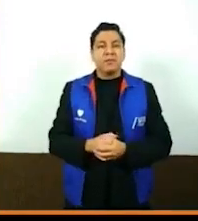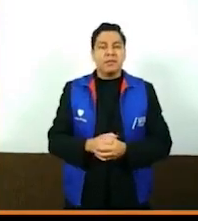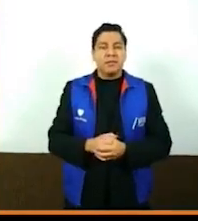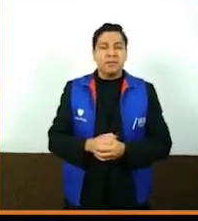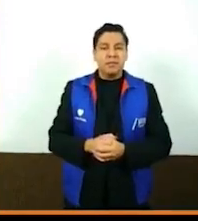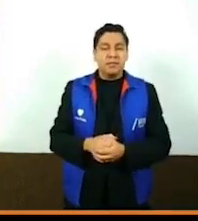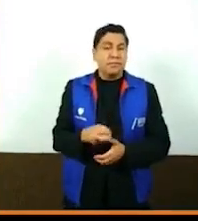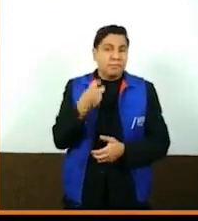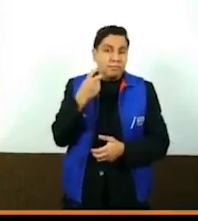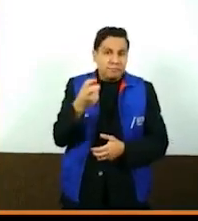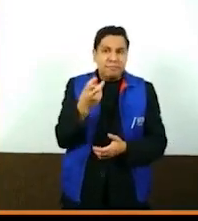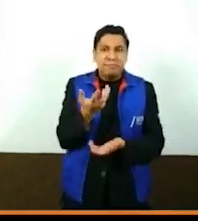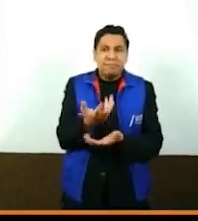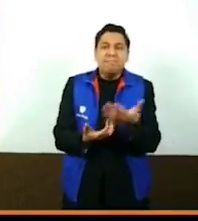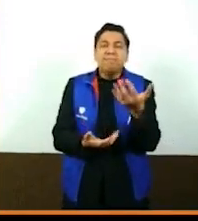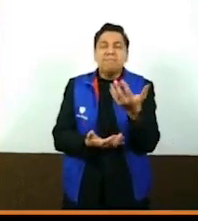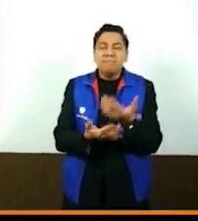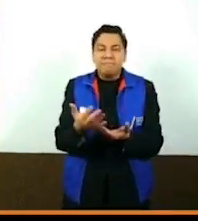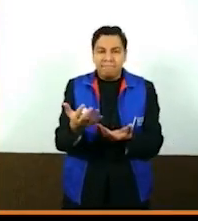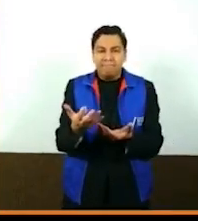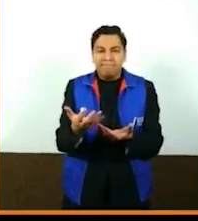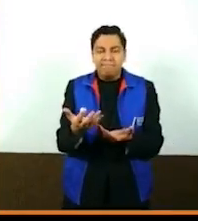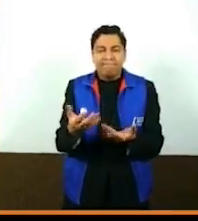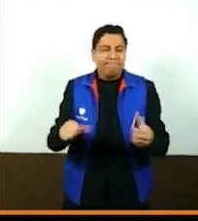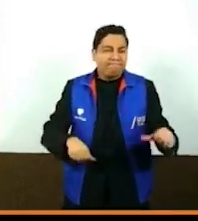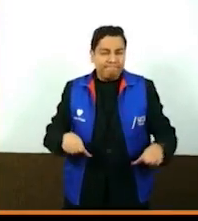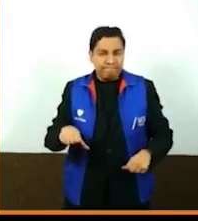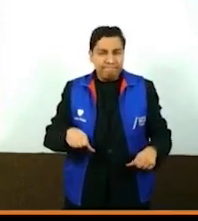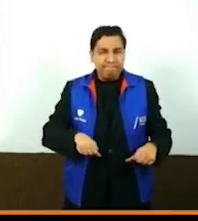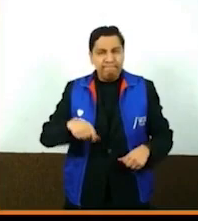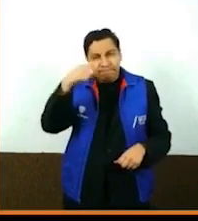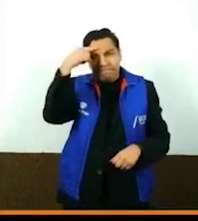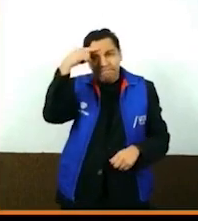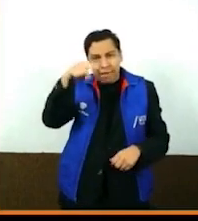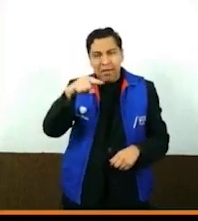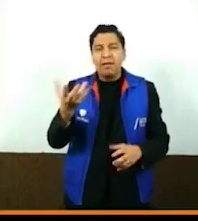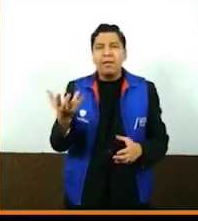Y esas son las acciones que estamos haciendo en este sentido. Entonces,